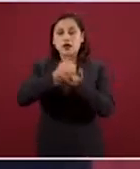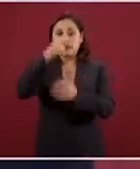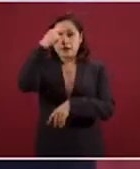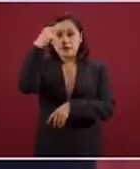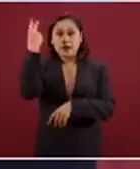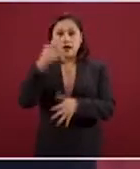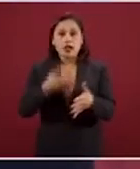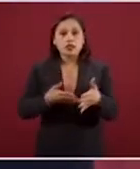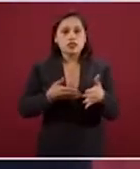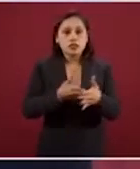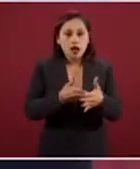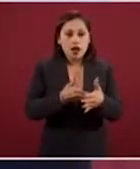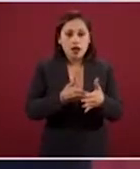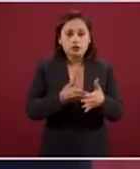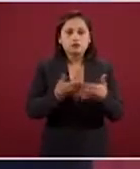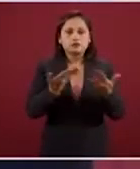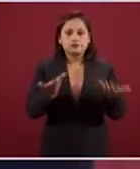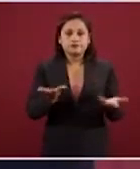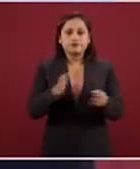Entonces estamos cuidando eso,